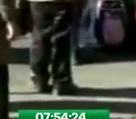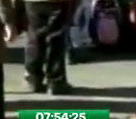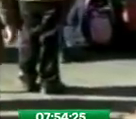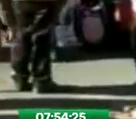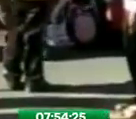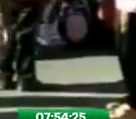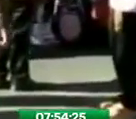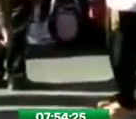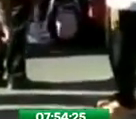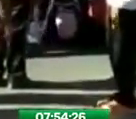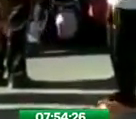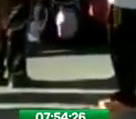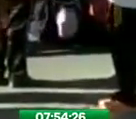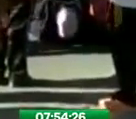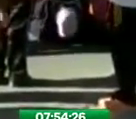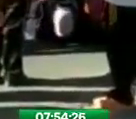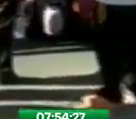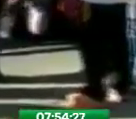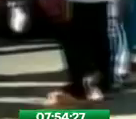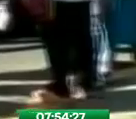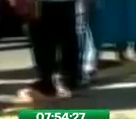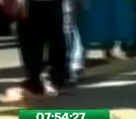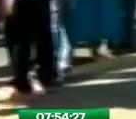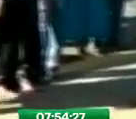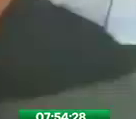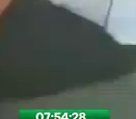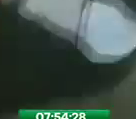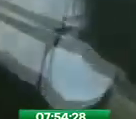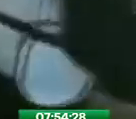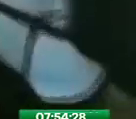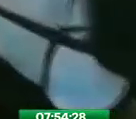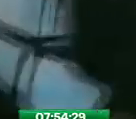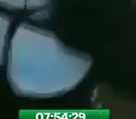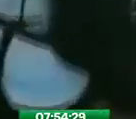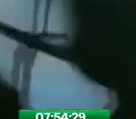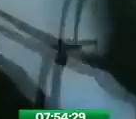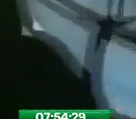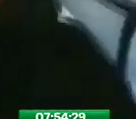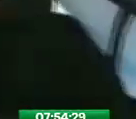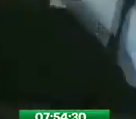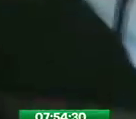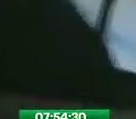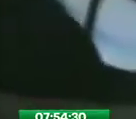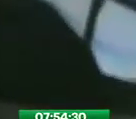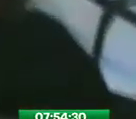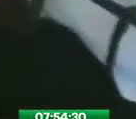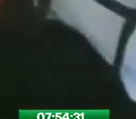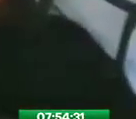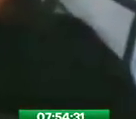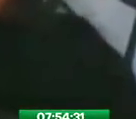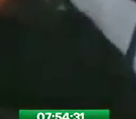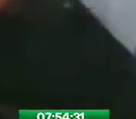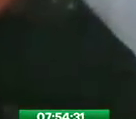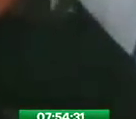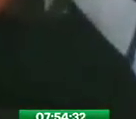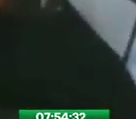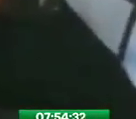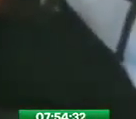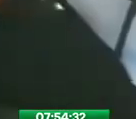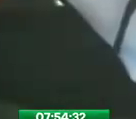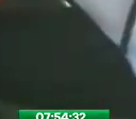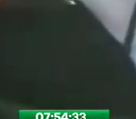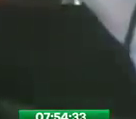del pasado 20 de octubre. En esas ciudades de las más pobladas del país, suman otros 4 lesionados y en total